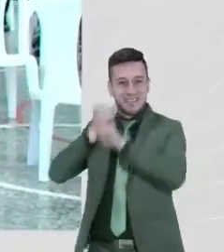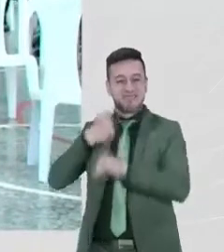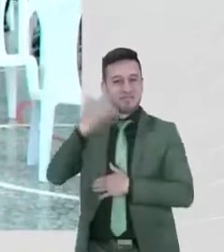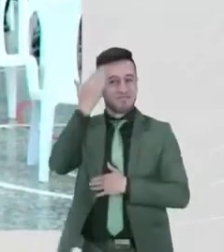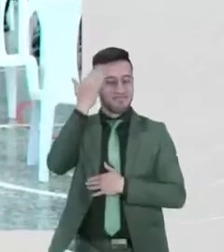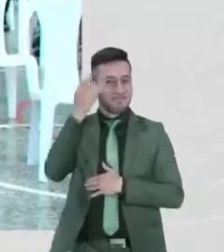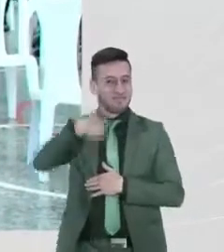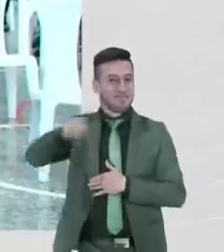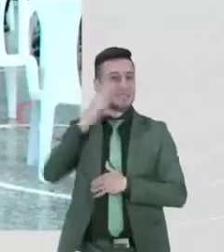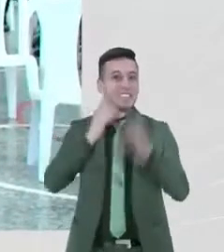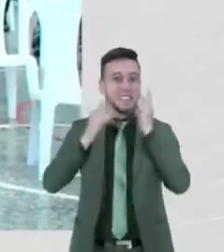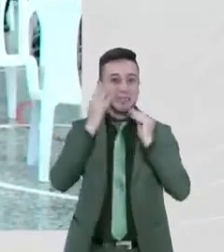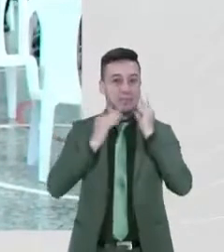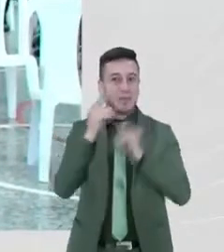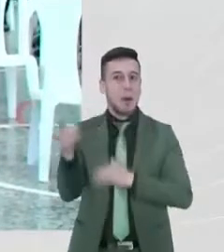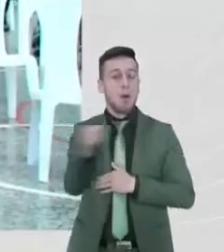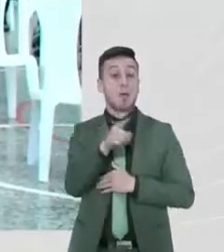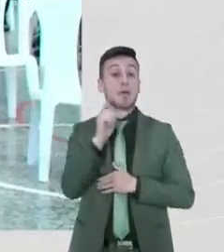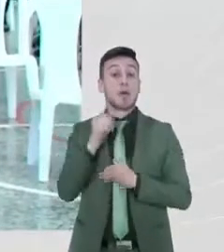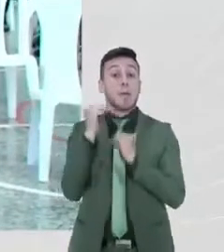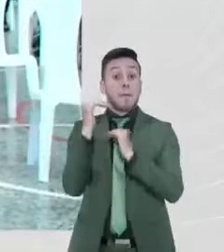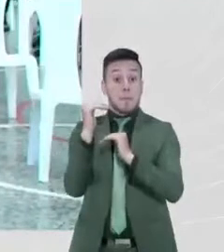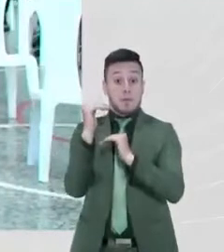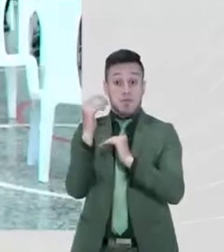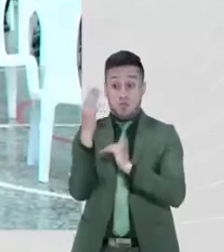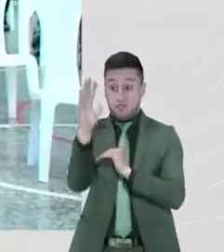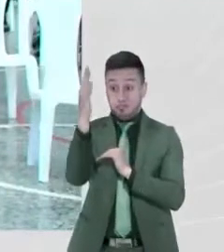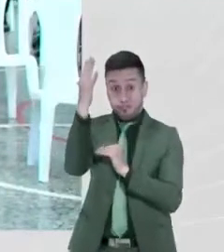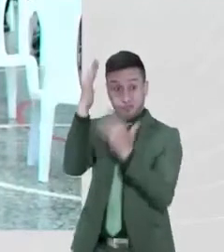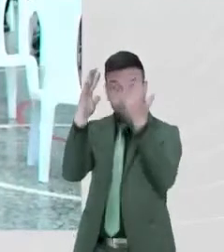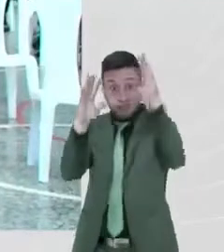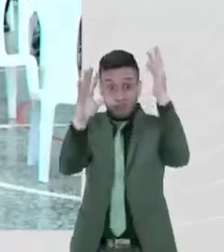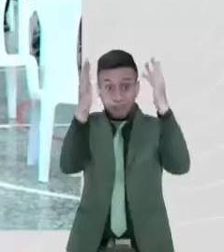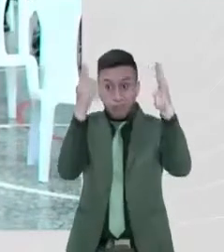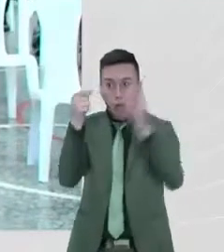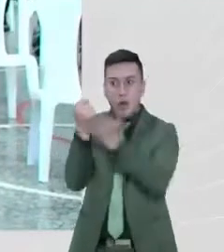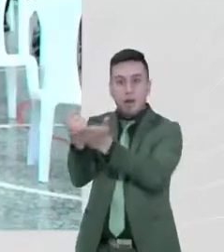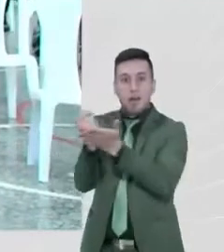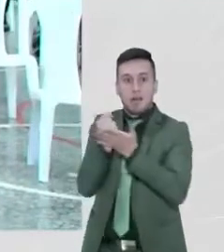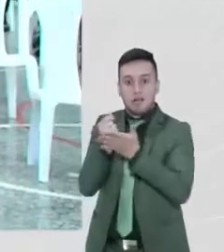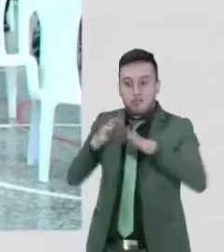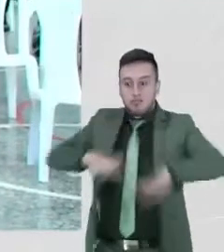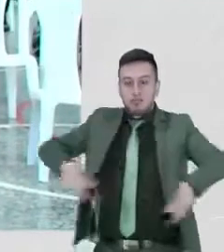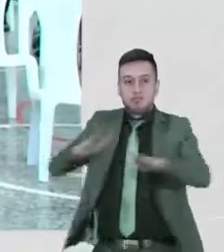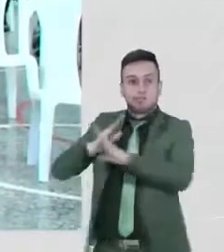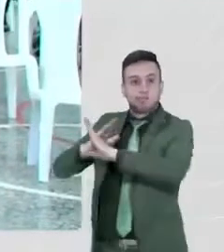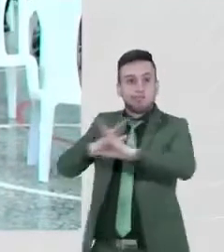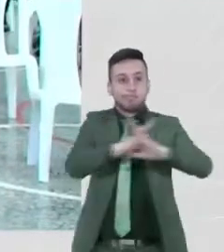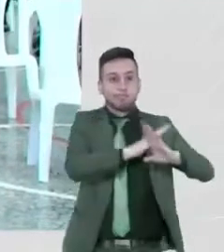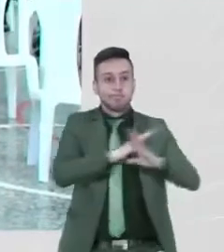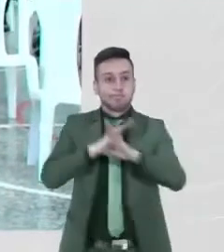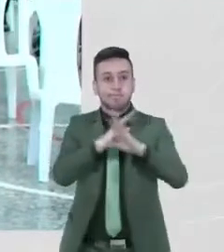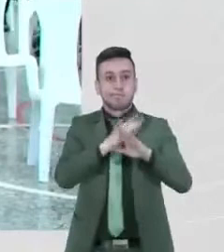municipio. Como se sabe, este mínimo de bosques riparios que encontramos son los que nos ayudan en gran manera a combatir la